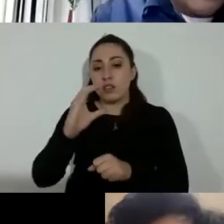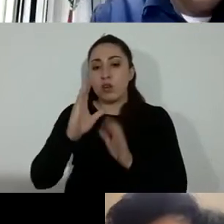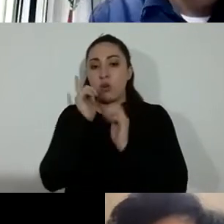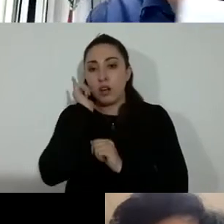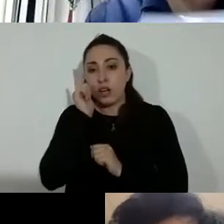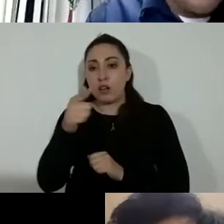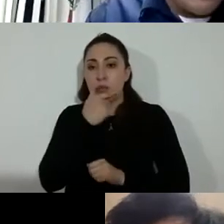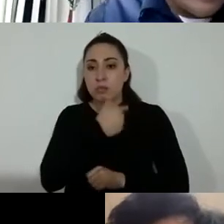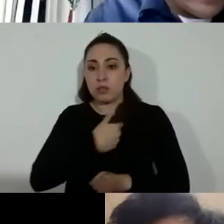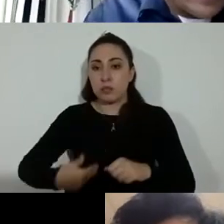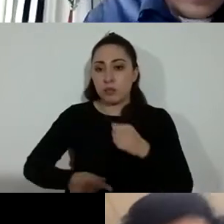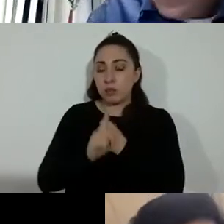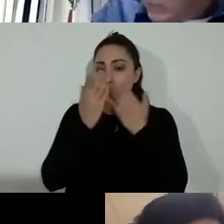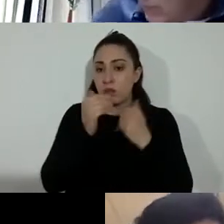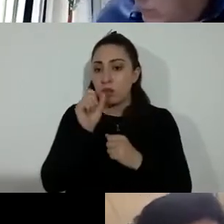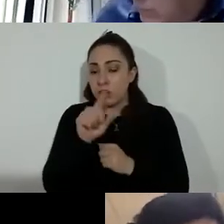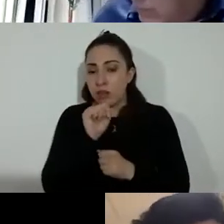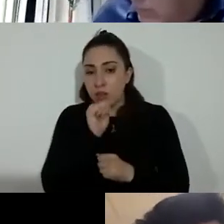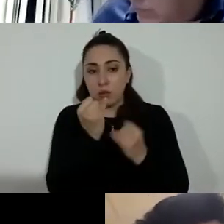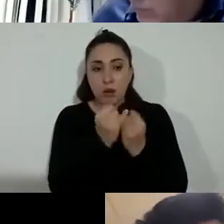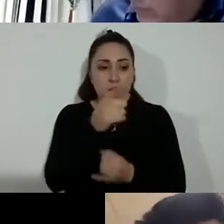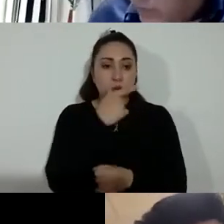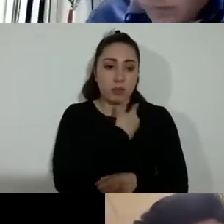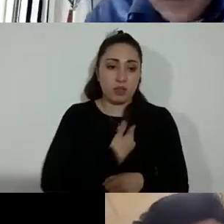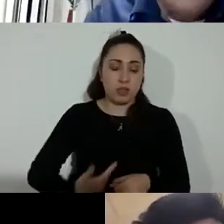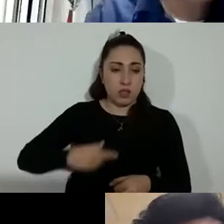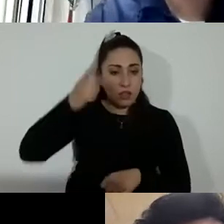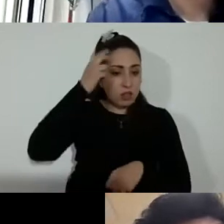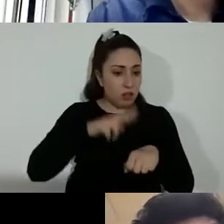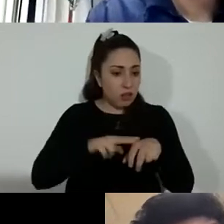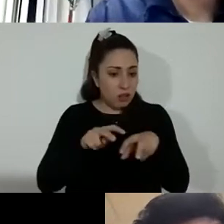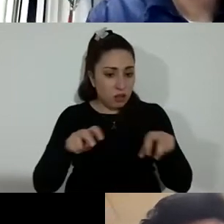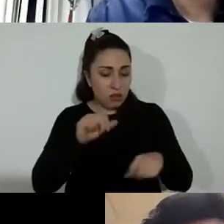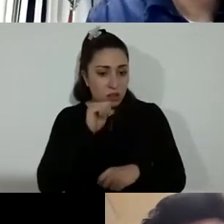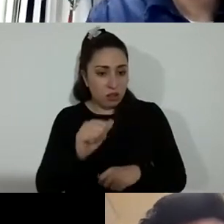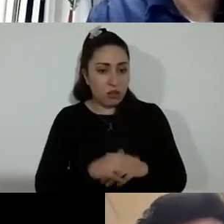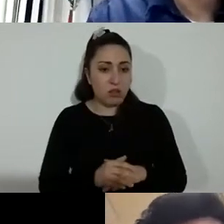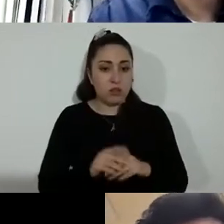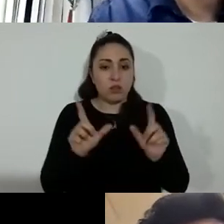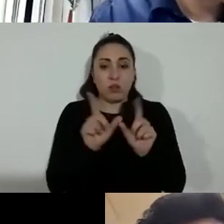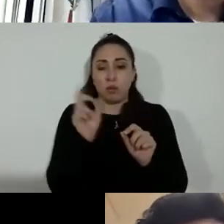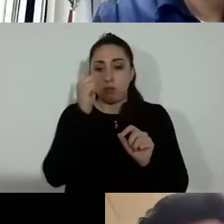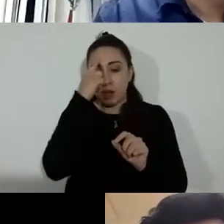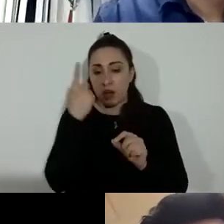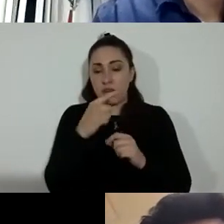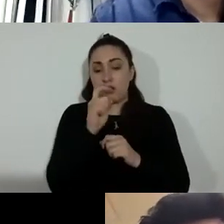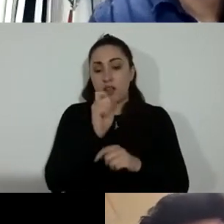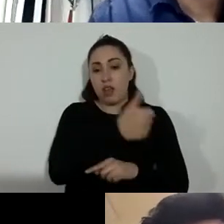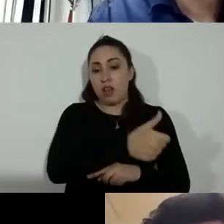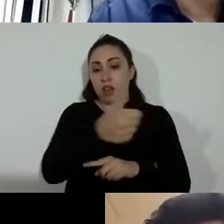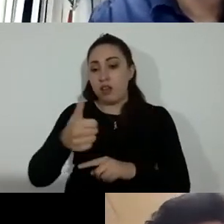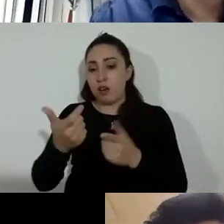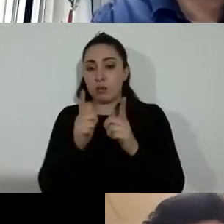ningún inconveniente y usted tampoco, por supuesto. En cuanto a subir nada más las iniciativas, una por grupo